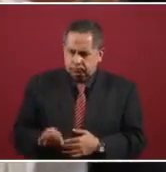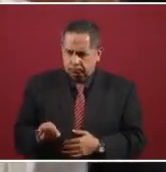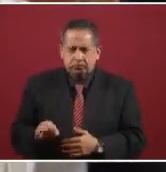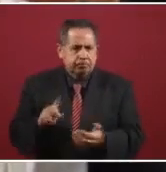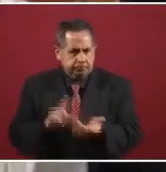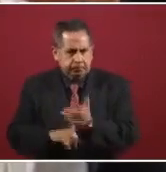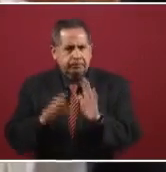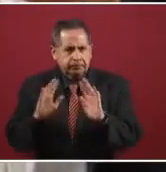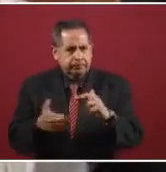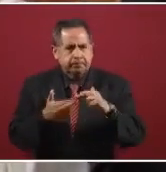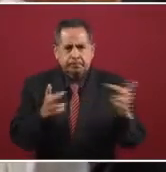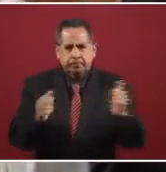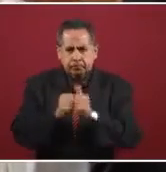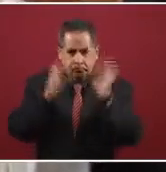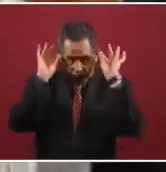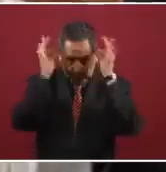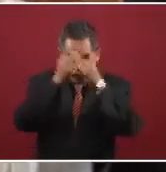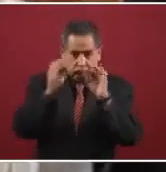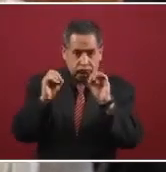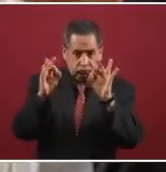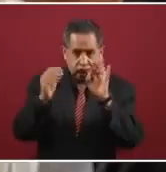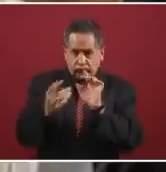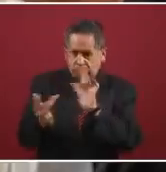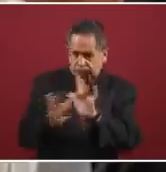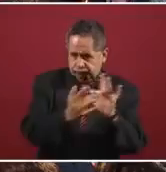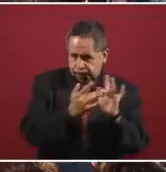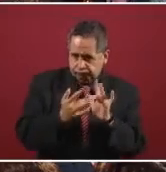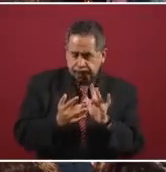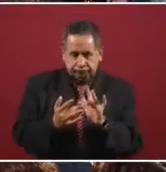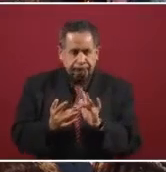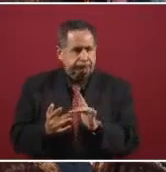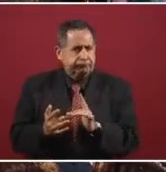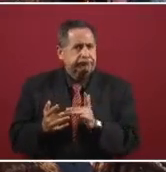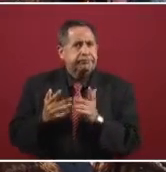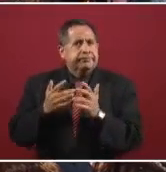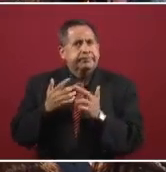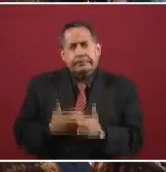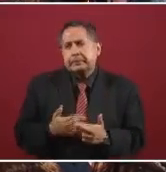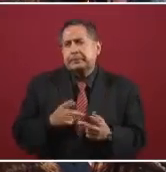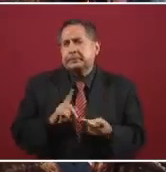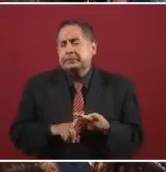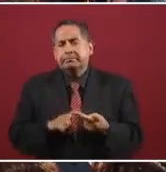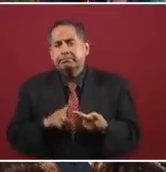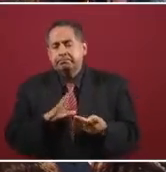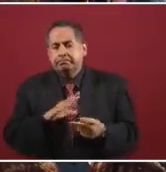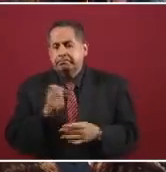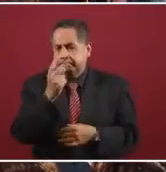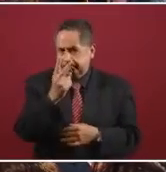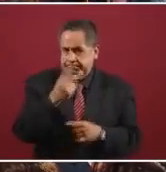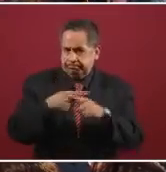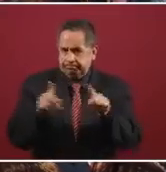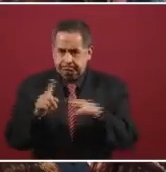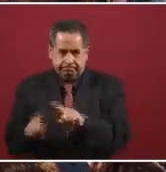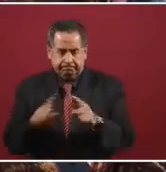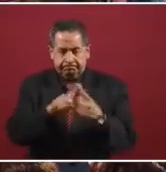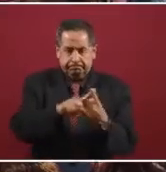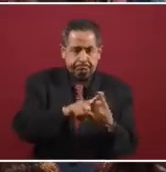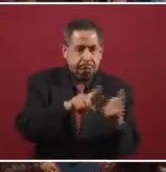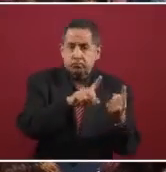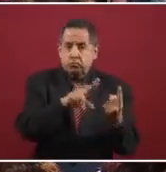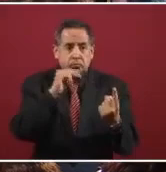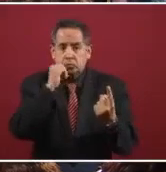relación con nuestros consulados. El resto, estamos viendo, hay dos tipos de situaciones. Quienes no desean